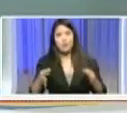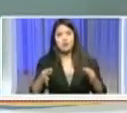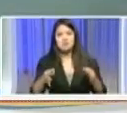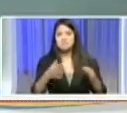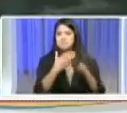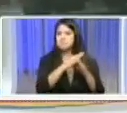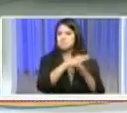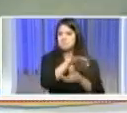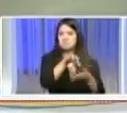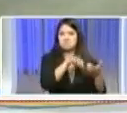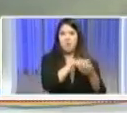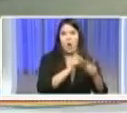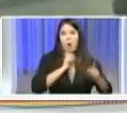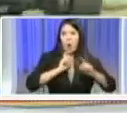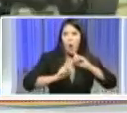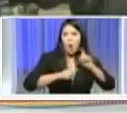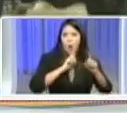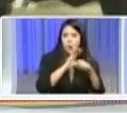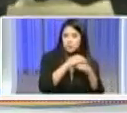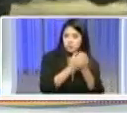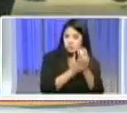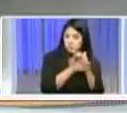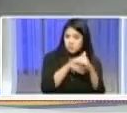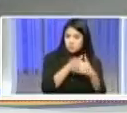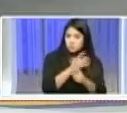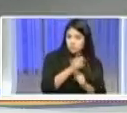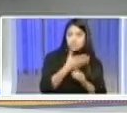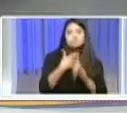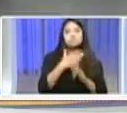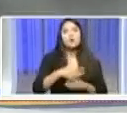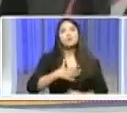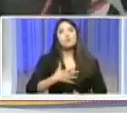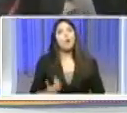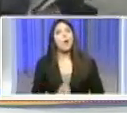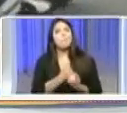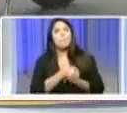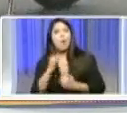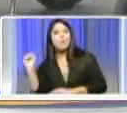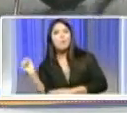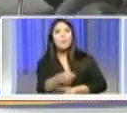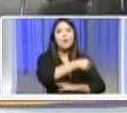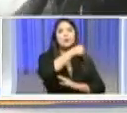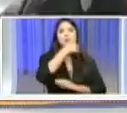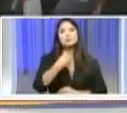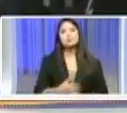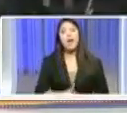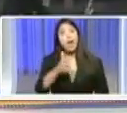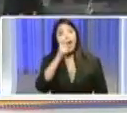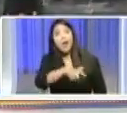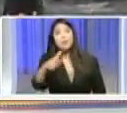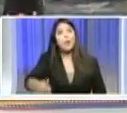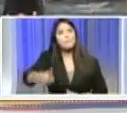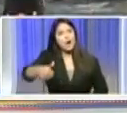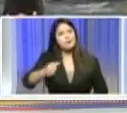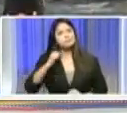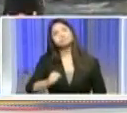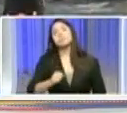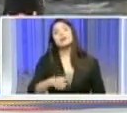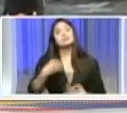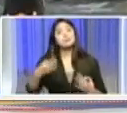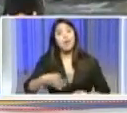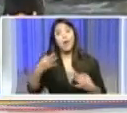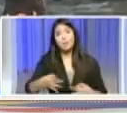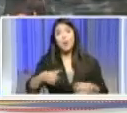sabotaje, el odio y la conspiración, podrá más nuestro amor, podrá más el poder popular, como ha podido